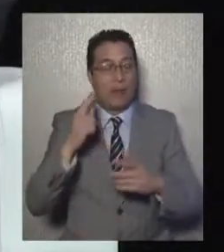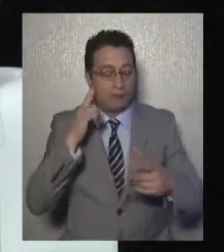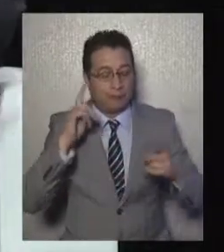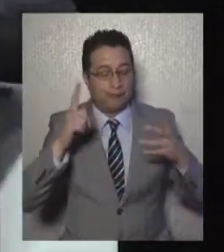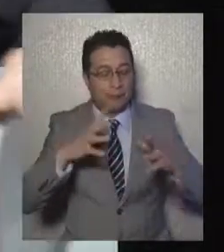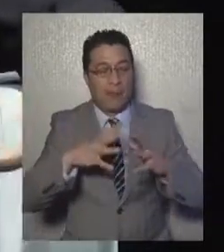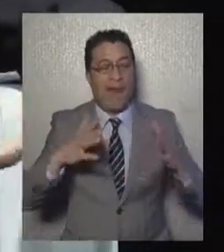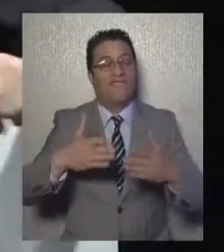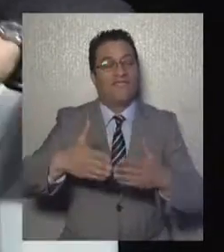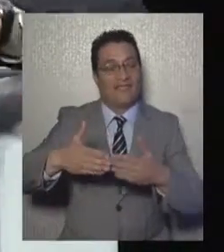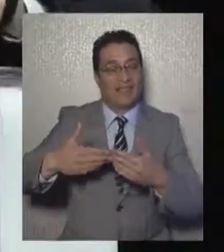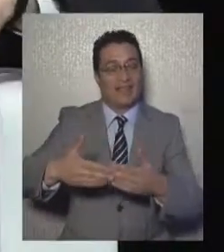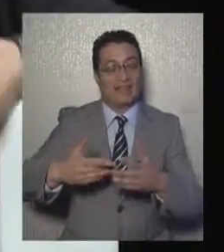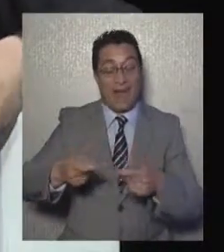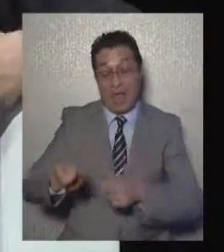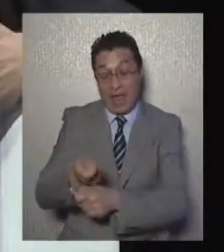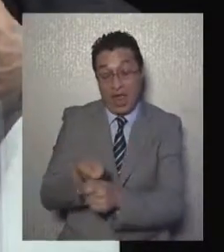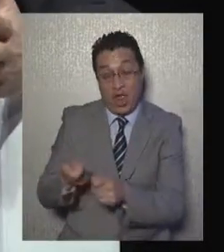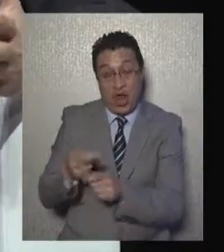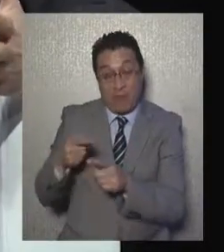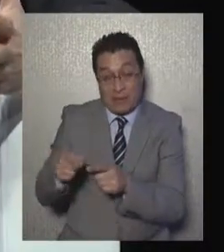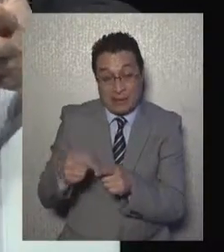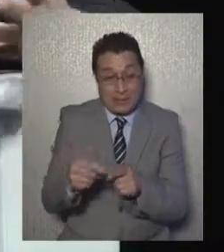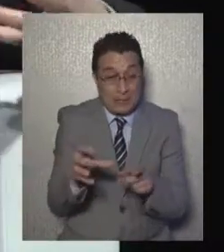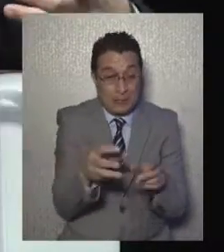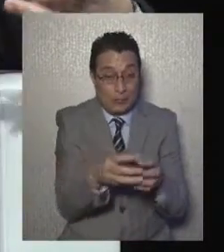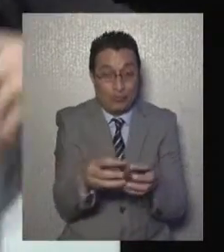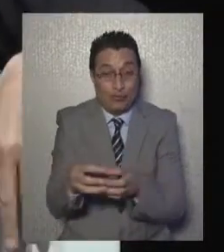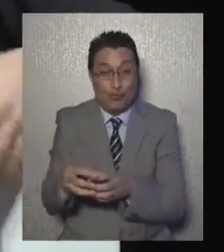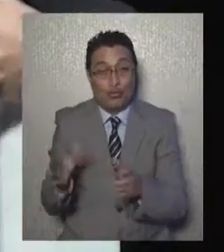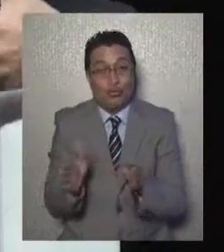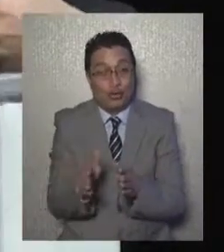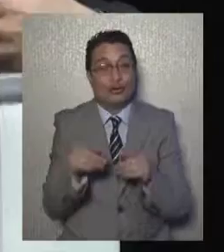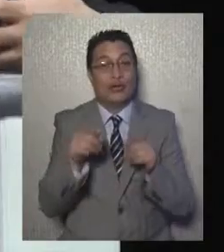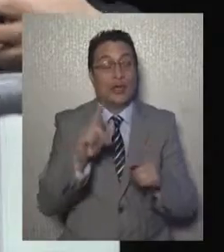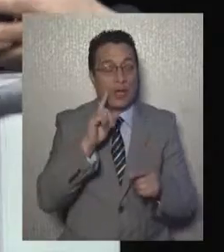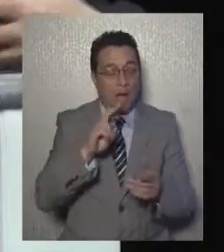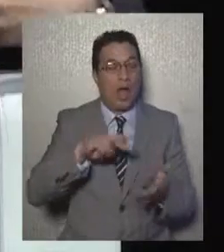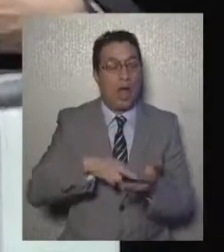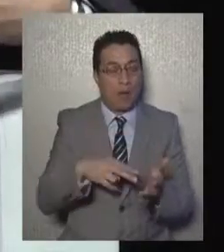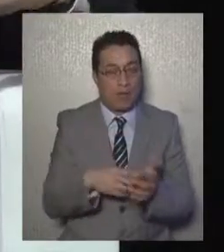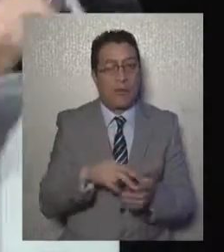flexibilidad a nivel microeconómico, y ese es un mundo donde hay problemas